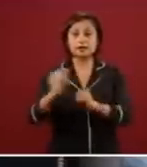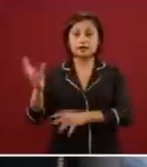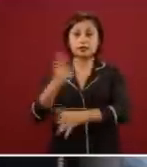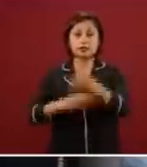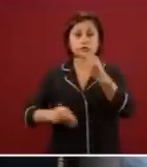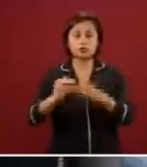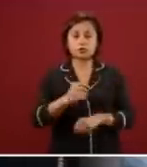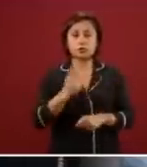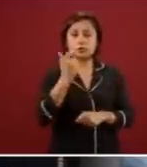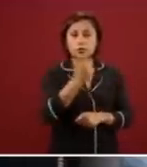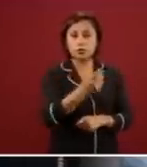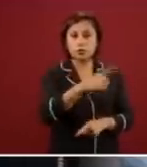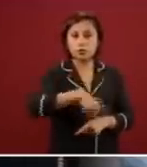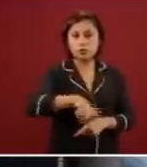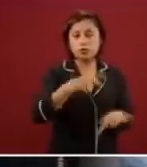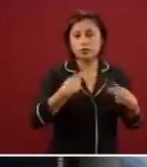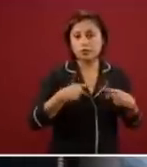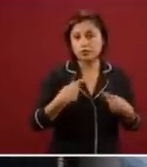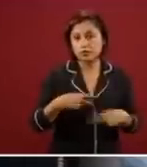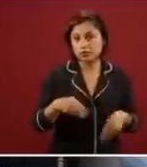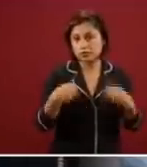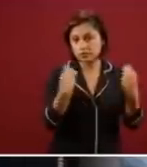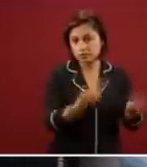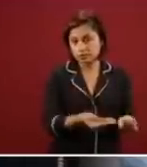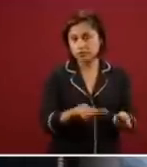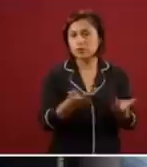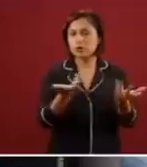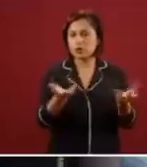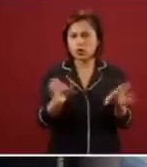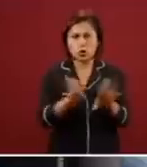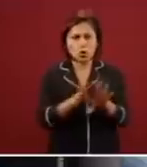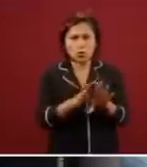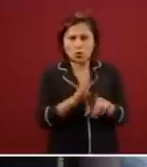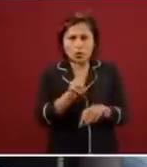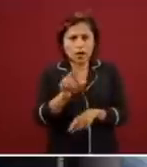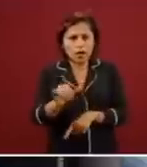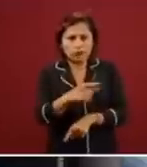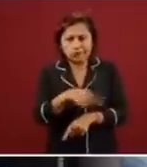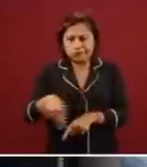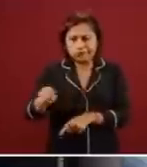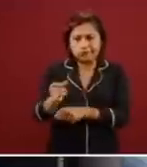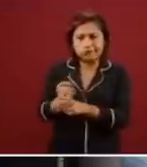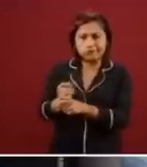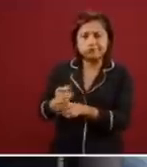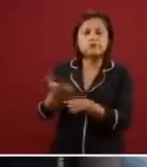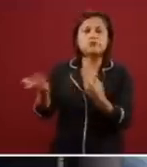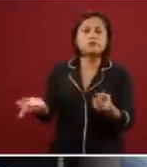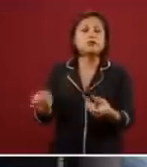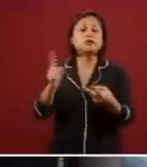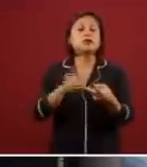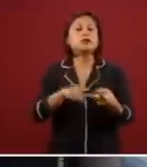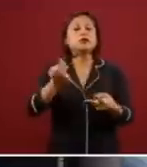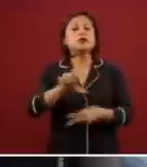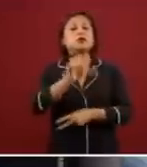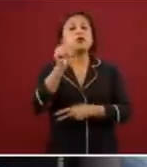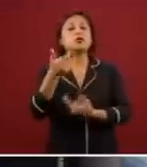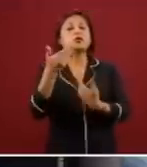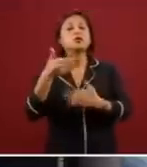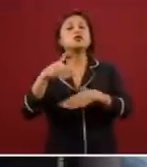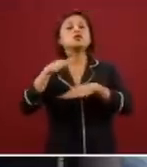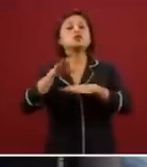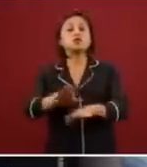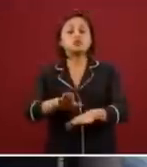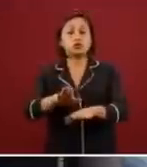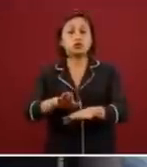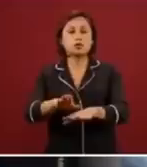nos encontramos de eso. Y también aprovechar para tocar el tema del ministro en retiro,